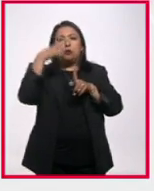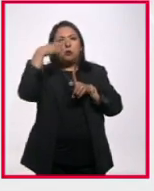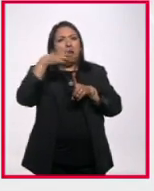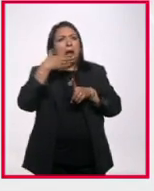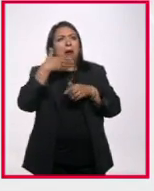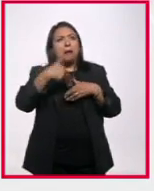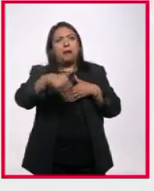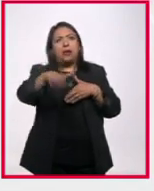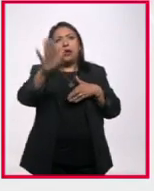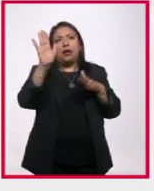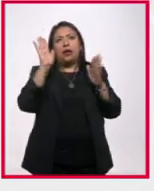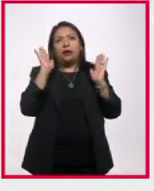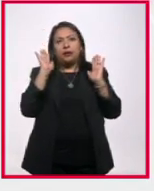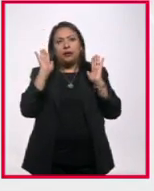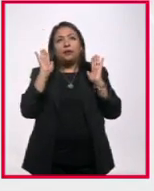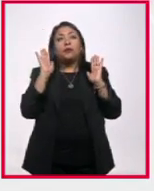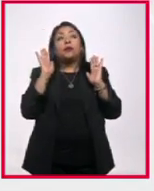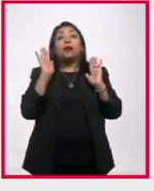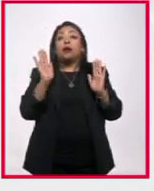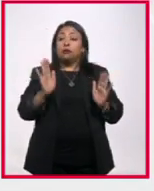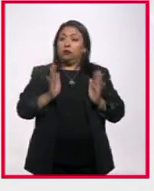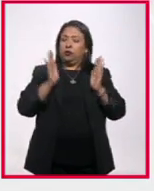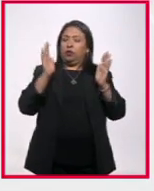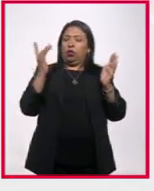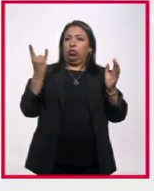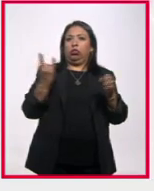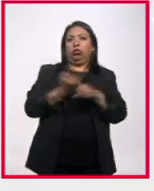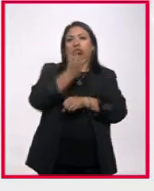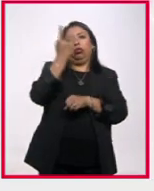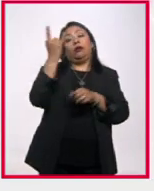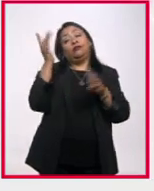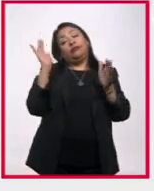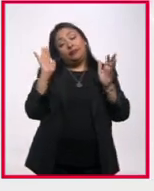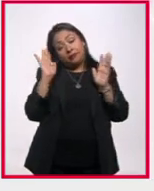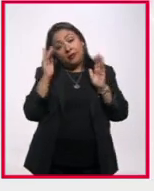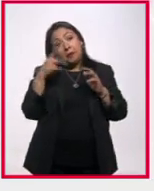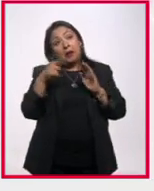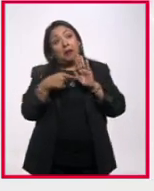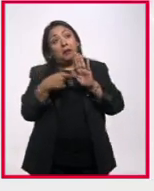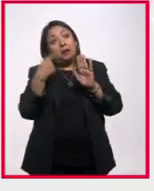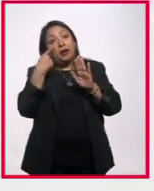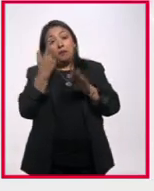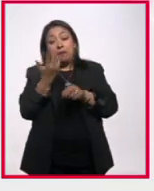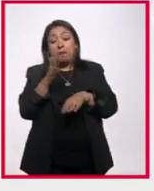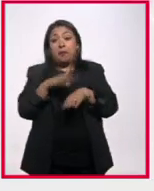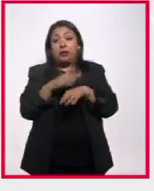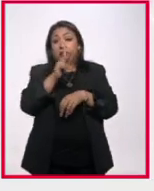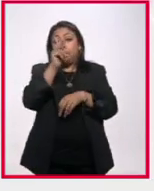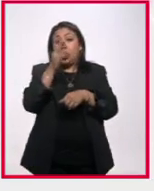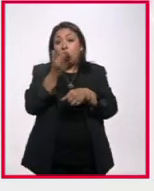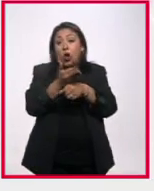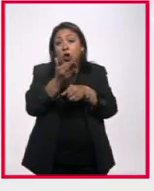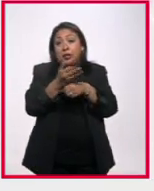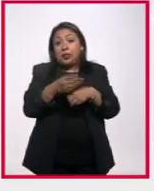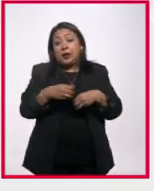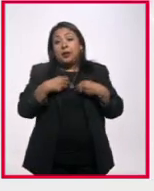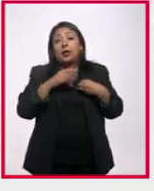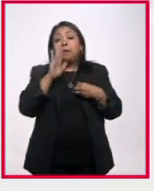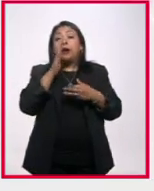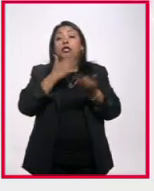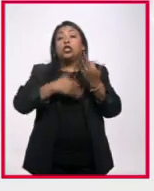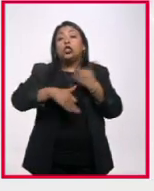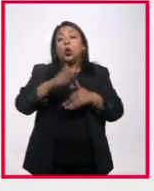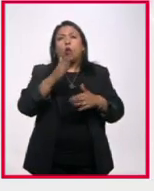bien en la vida? Y luego, sería bueno, ¿no? ¡Ah, qué sorpresa se lleva uno! Especialmente en este momento de la vida, en donde pareciera que todo debe